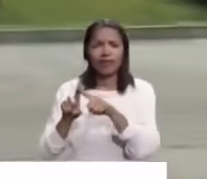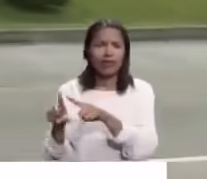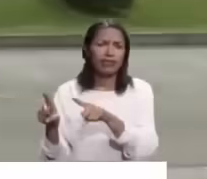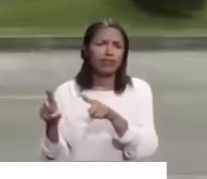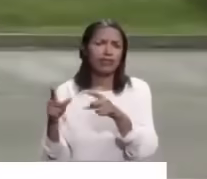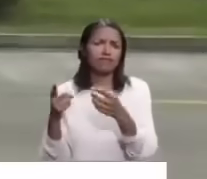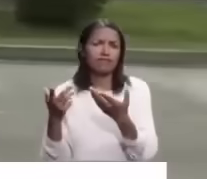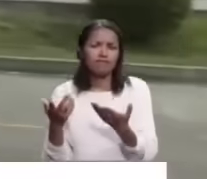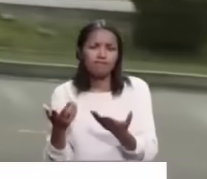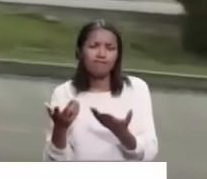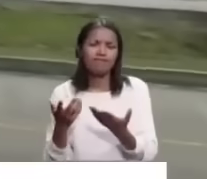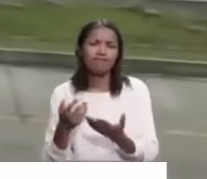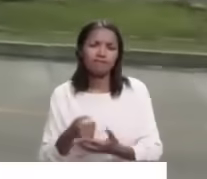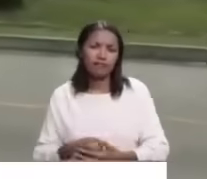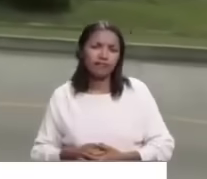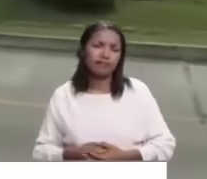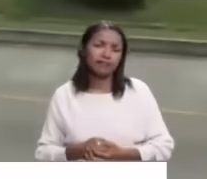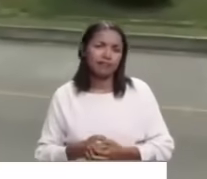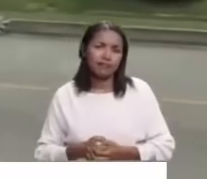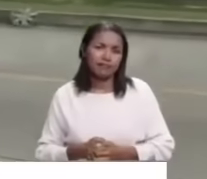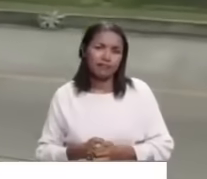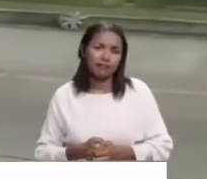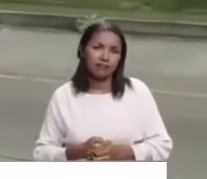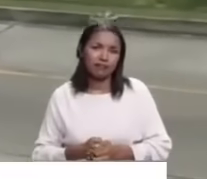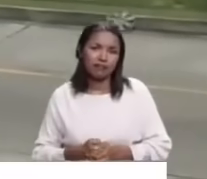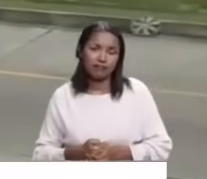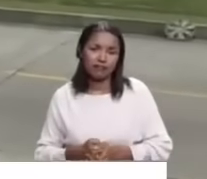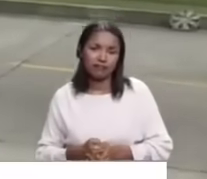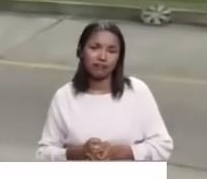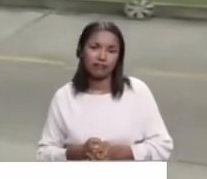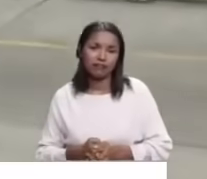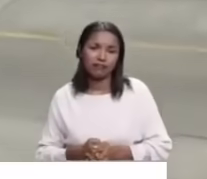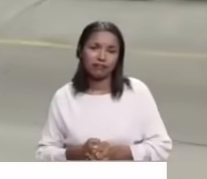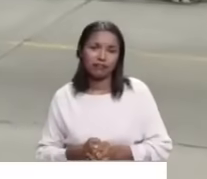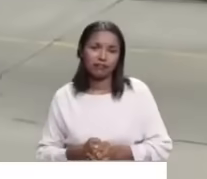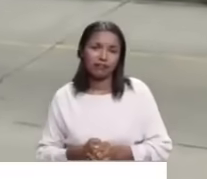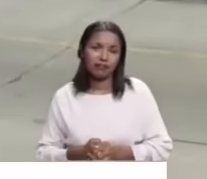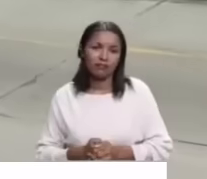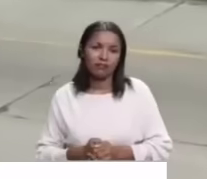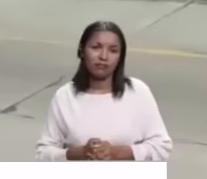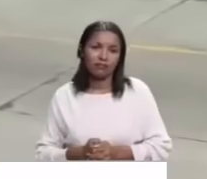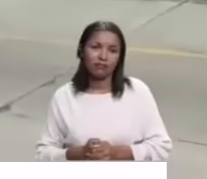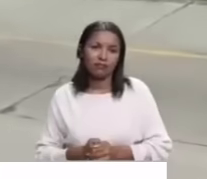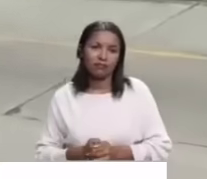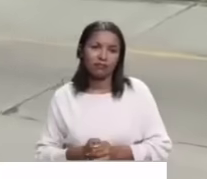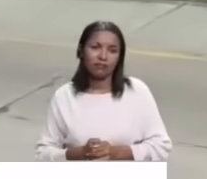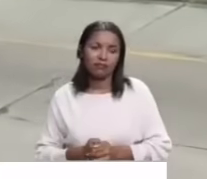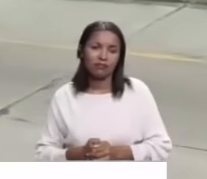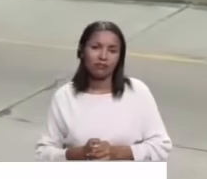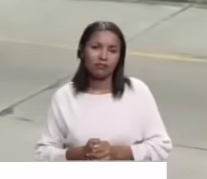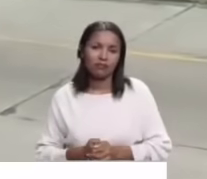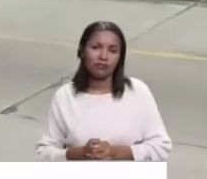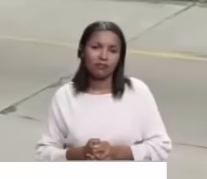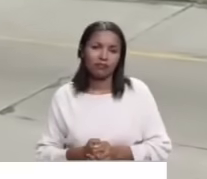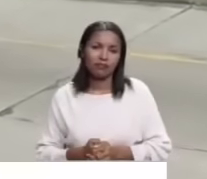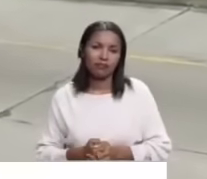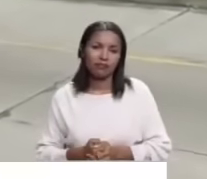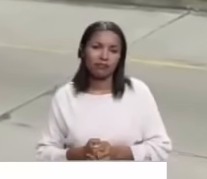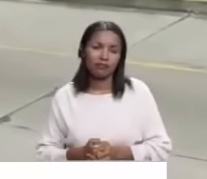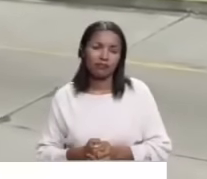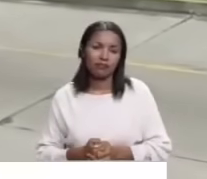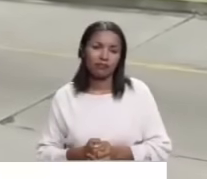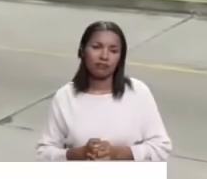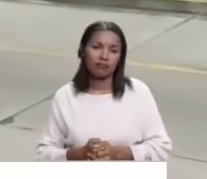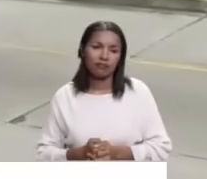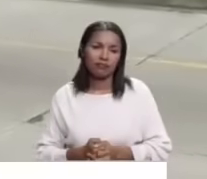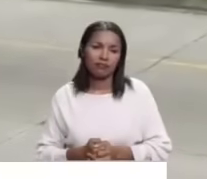pesados que se mantienen en el área, en el perímetro, esperando las posibilidades de avanzar. Bueno, Emilio,